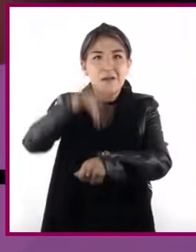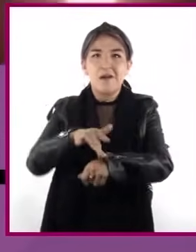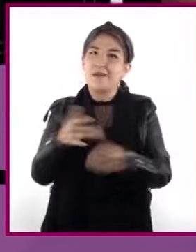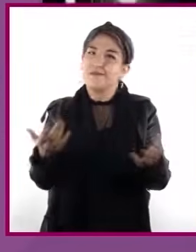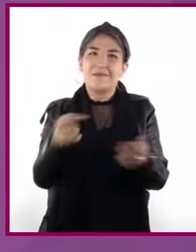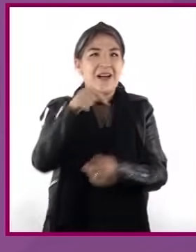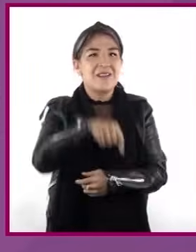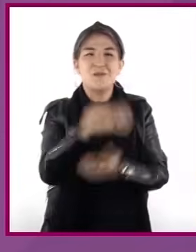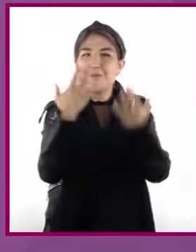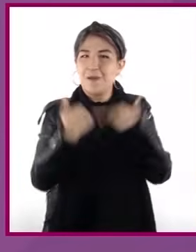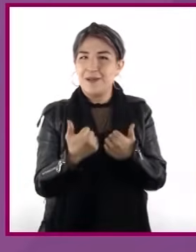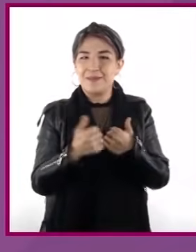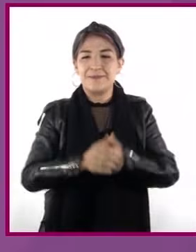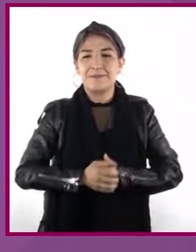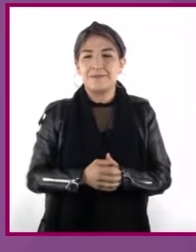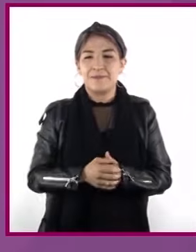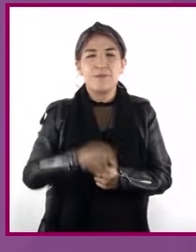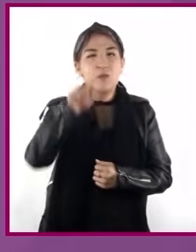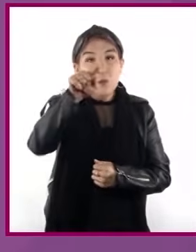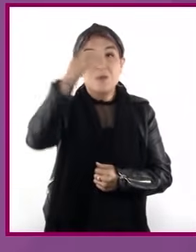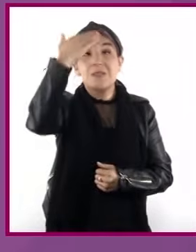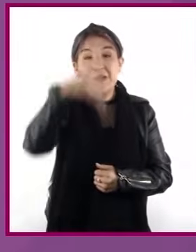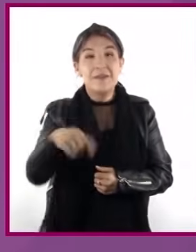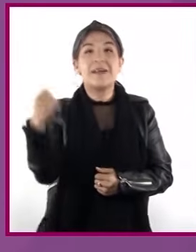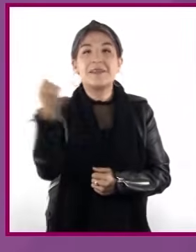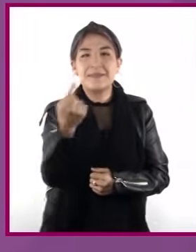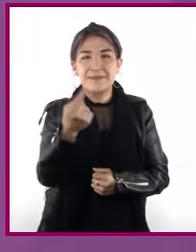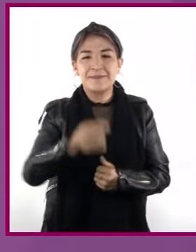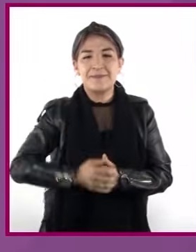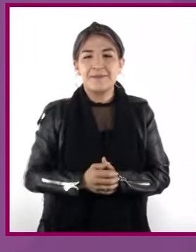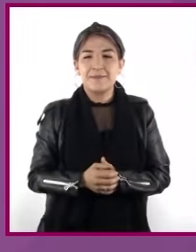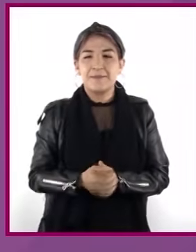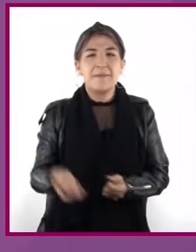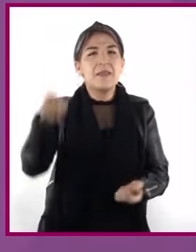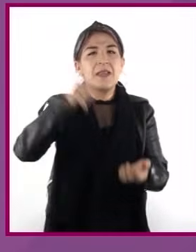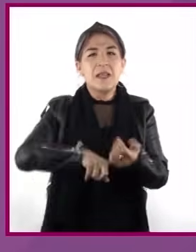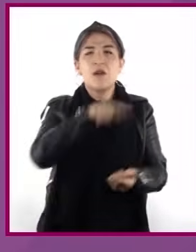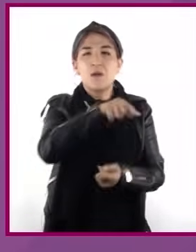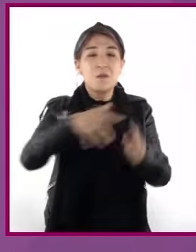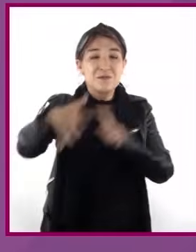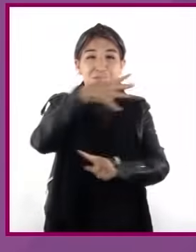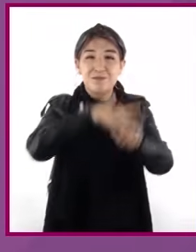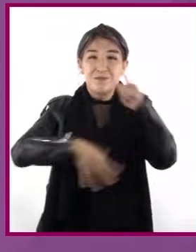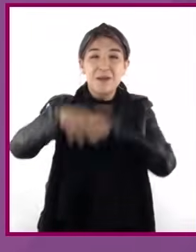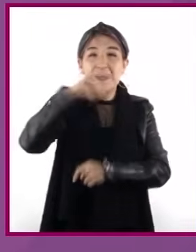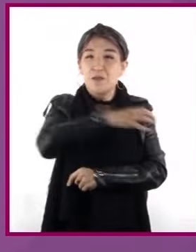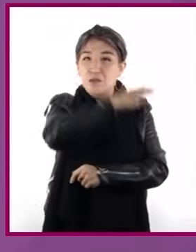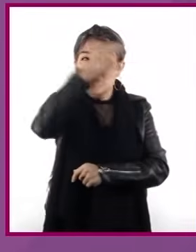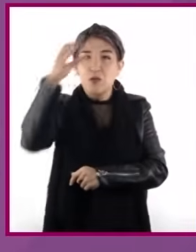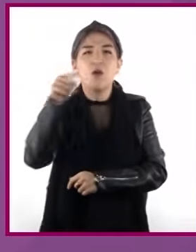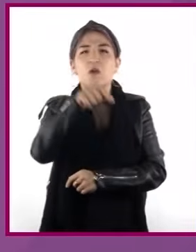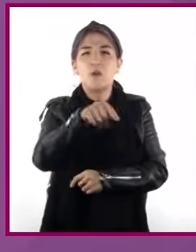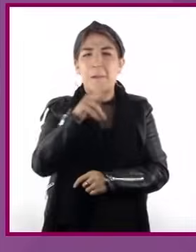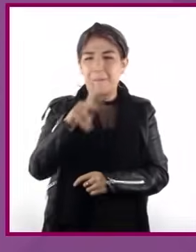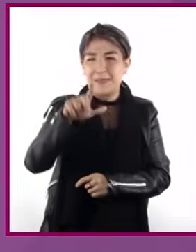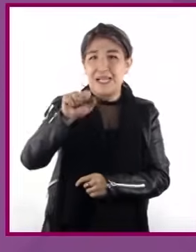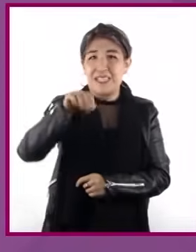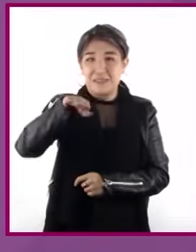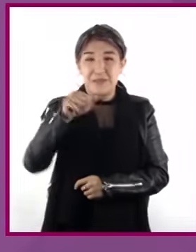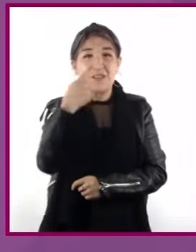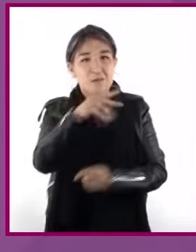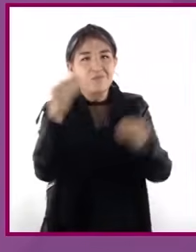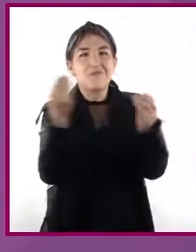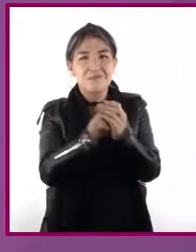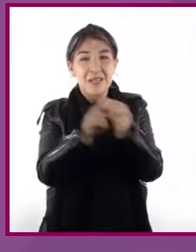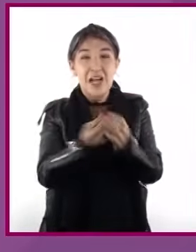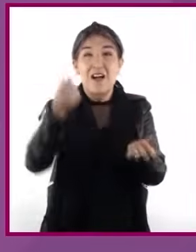cotidianamente. ¿Sabías que la mayor parte de la materia que hay en el universo está en estado de plasma? Dentro